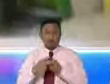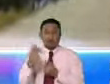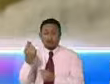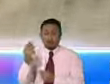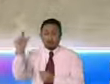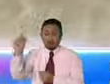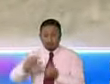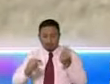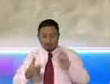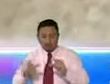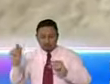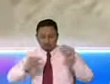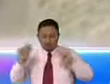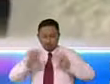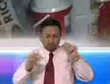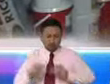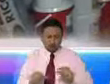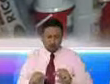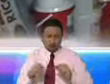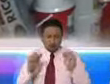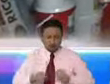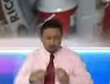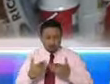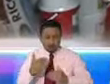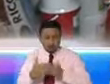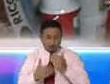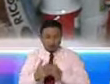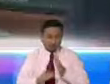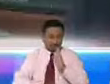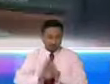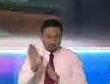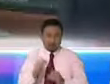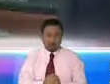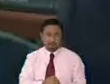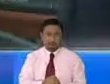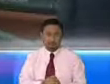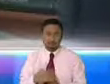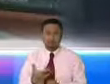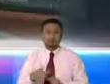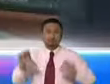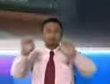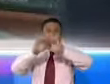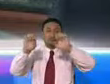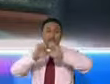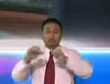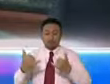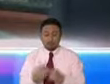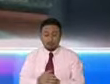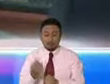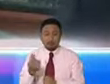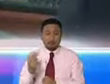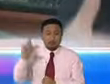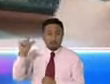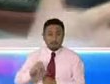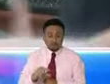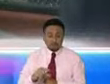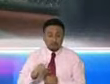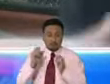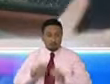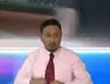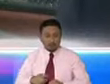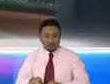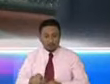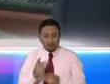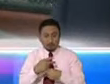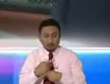sacar ofertas, para así salir del stock acumulado. Muchas empresas dicen, hemos bajado los precios para poder dar salida porque la